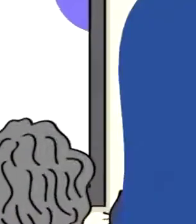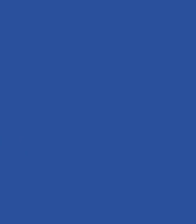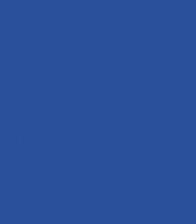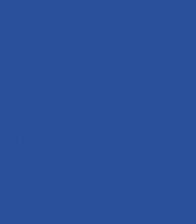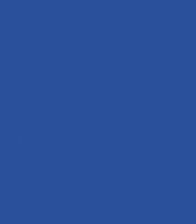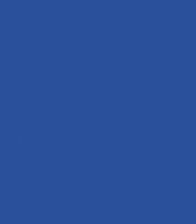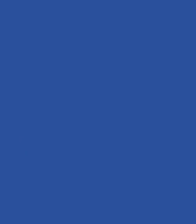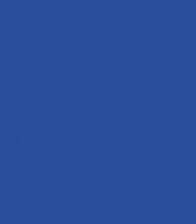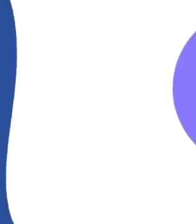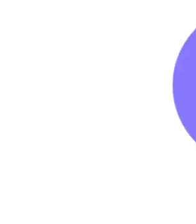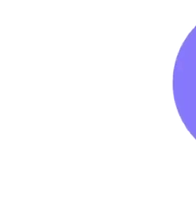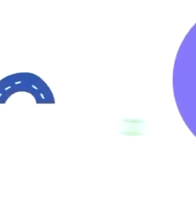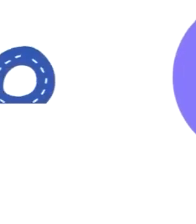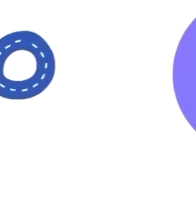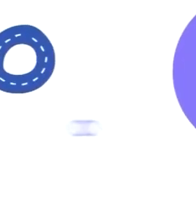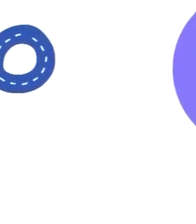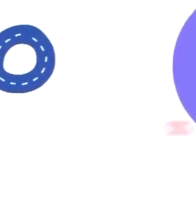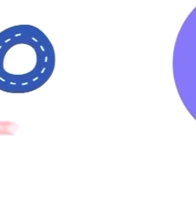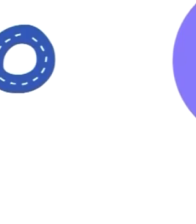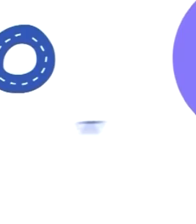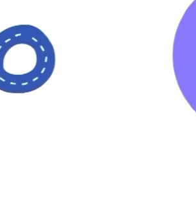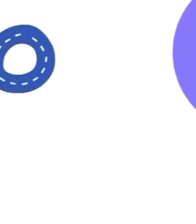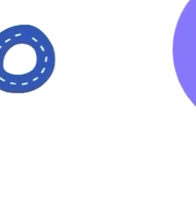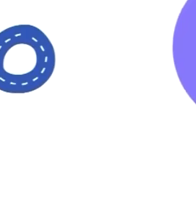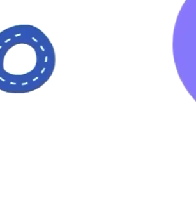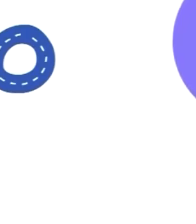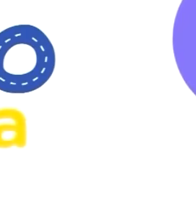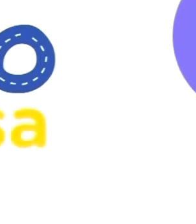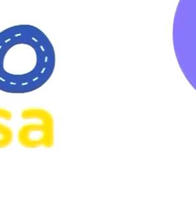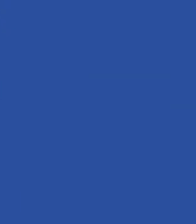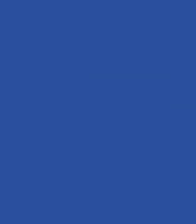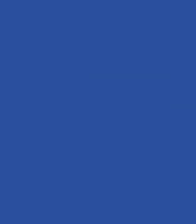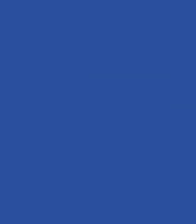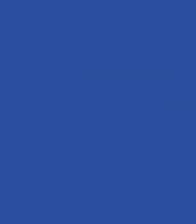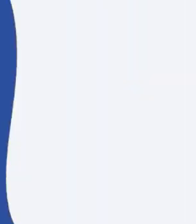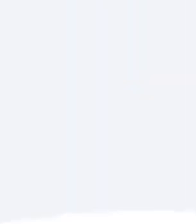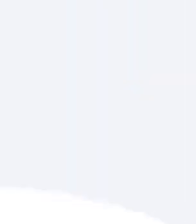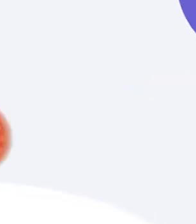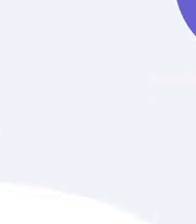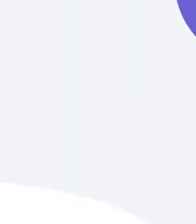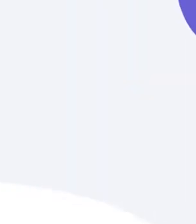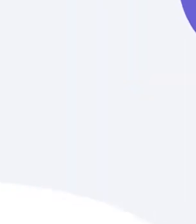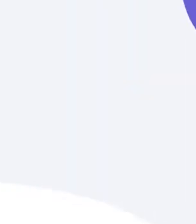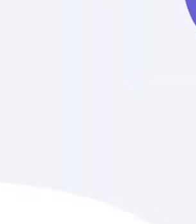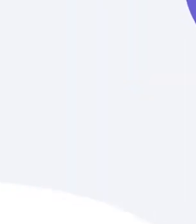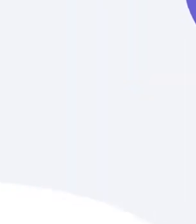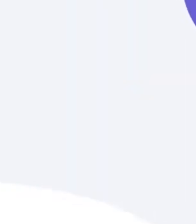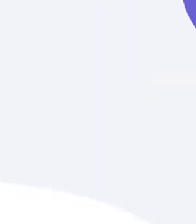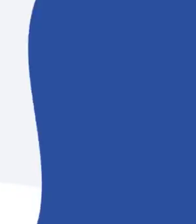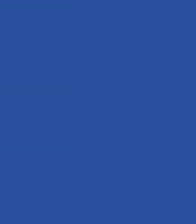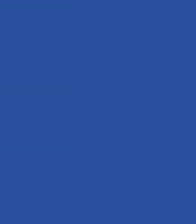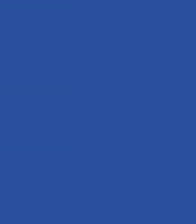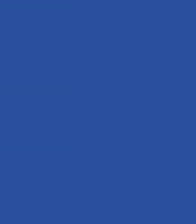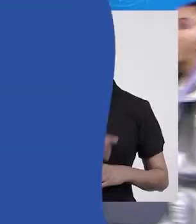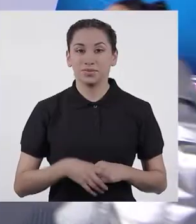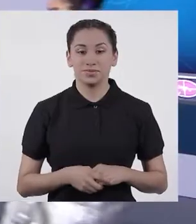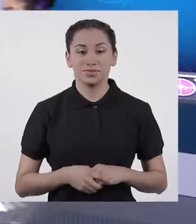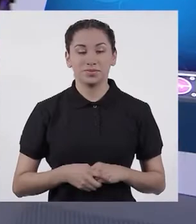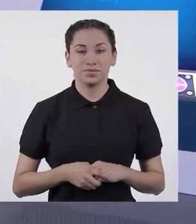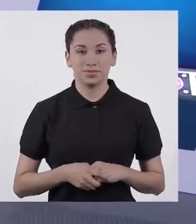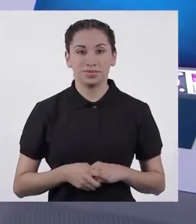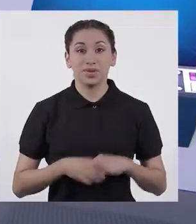Aprendo en Casa, una iniciativa del Ministerio de Educación. Tercer y cuarto grado de primaria.